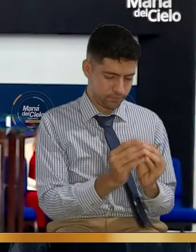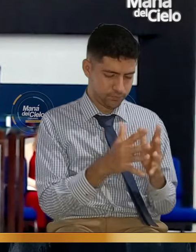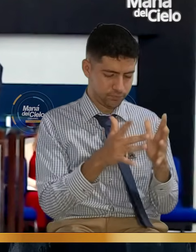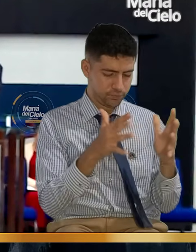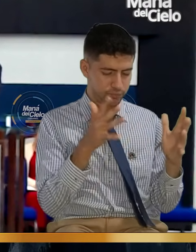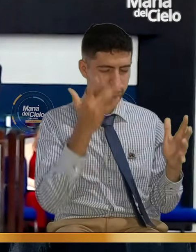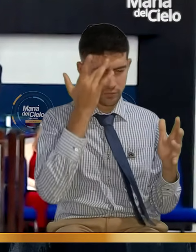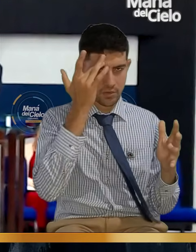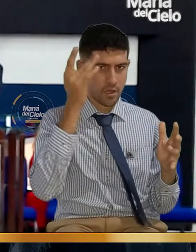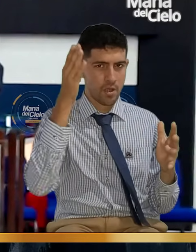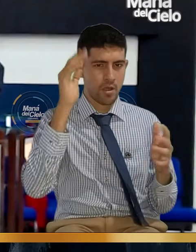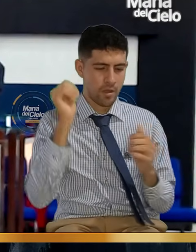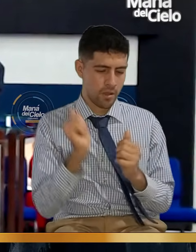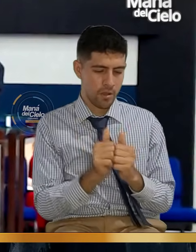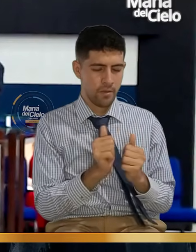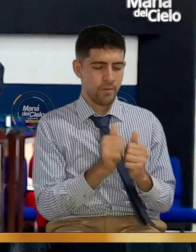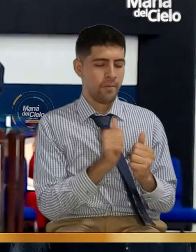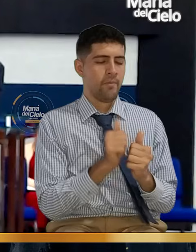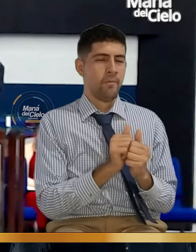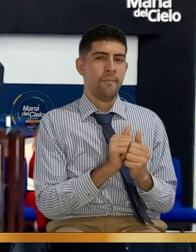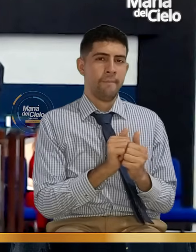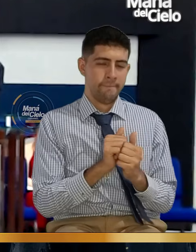Sus hermanos tuvieron pena cuando volvieron a ver a José.